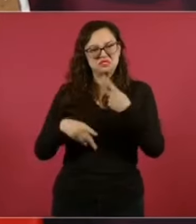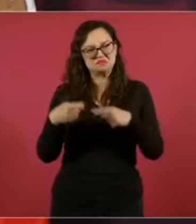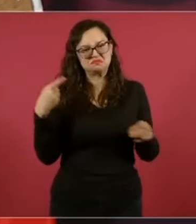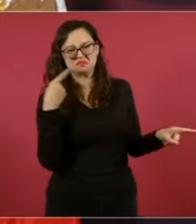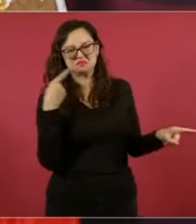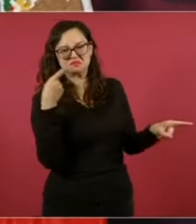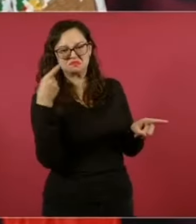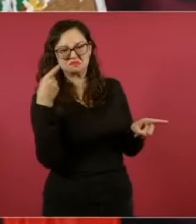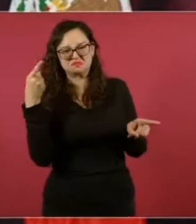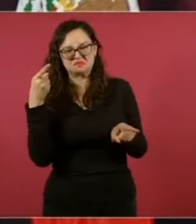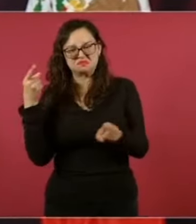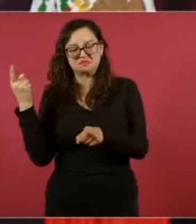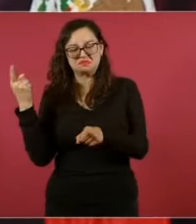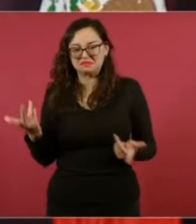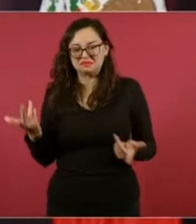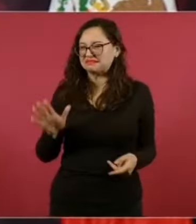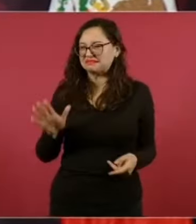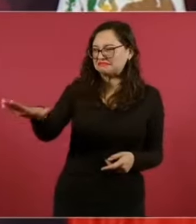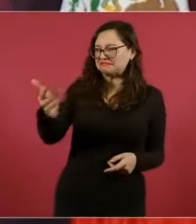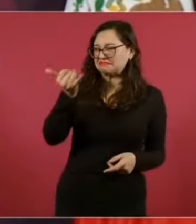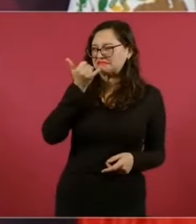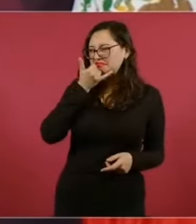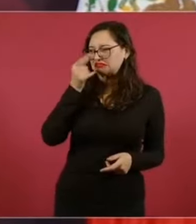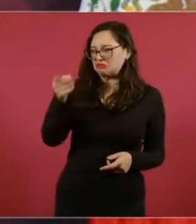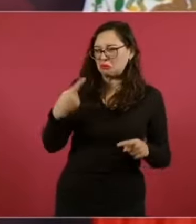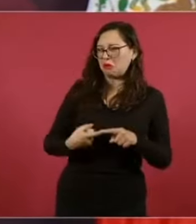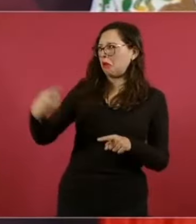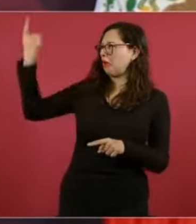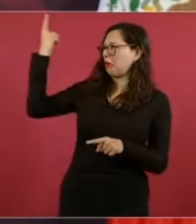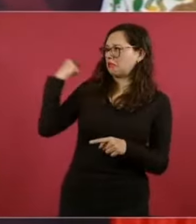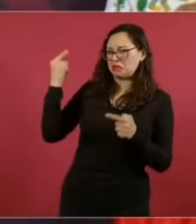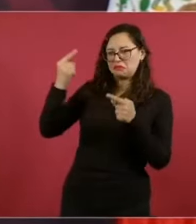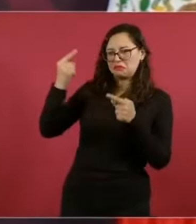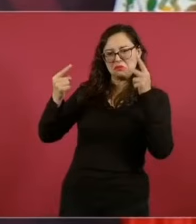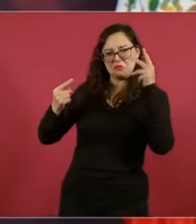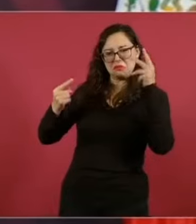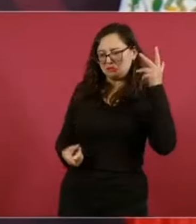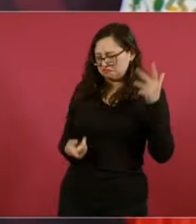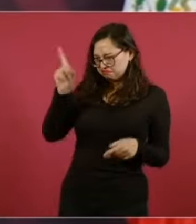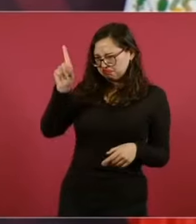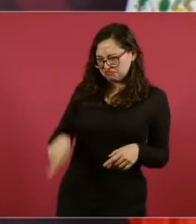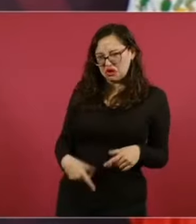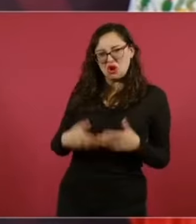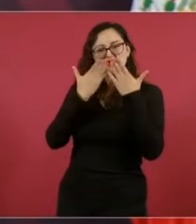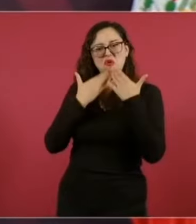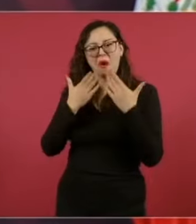aunque él no tenga autoridad moral.